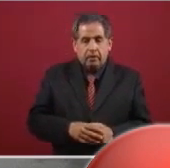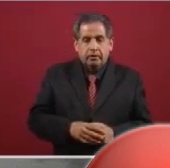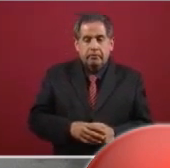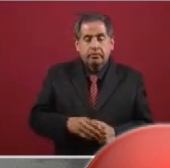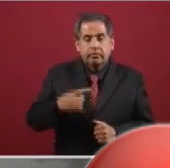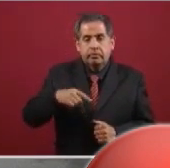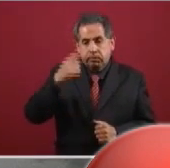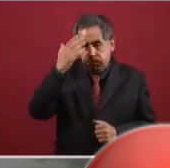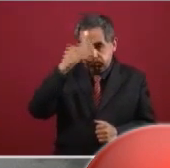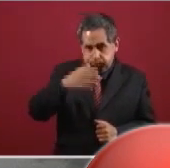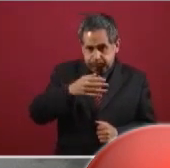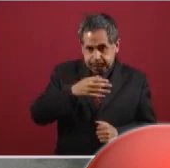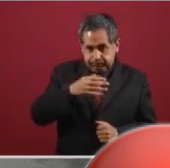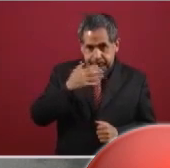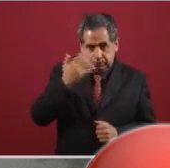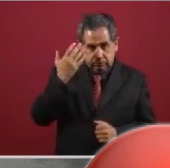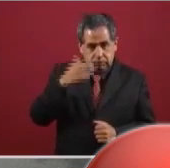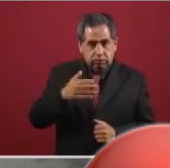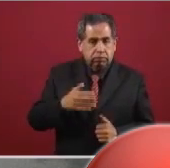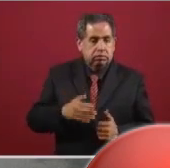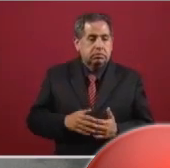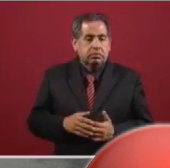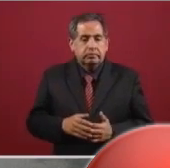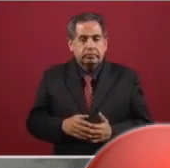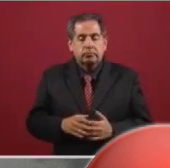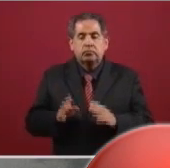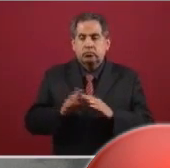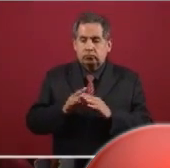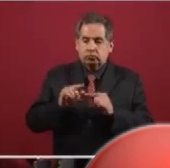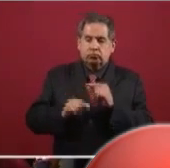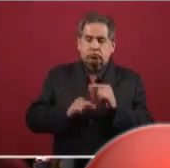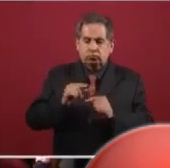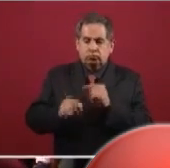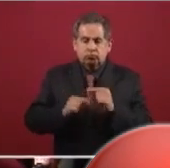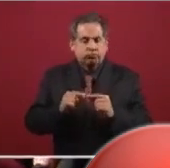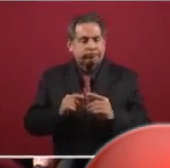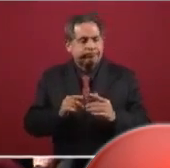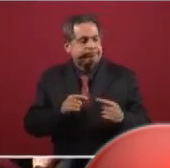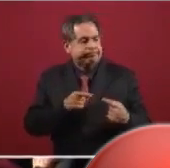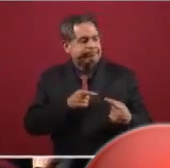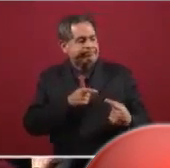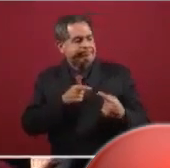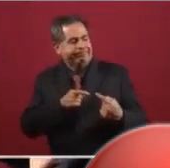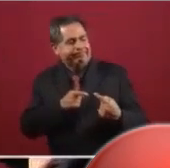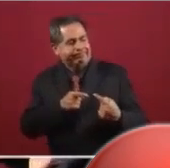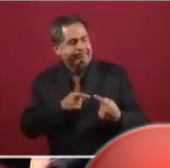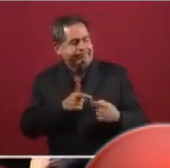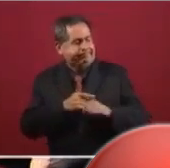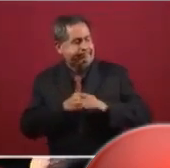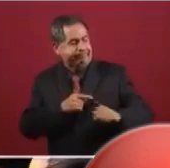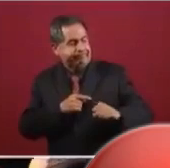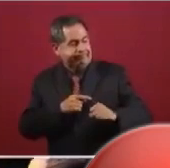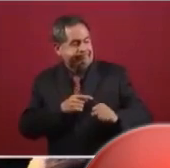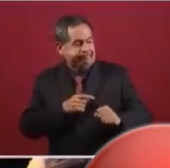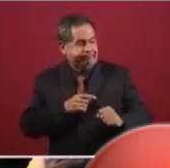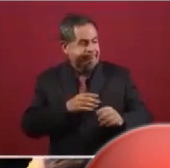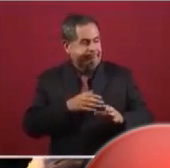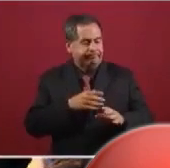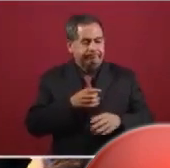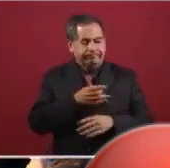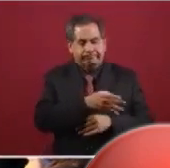para que vean cómo se van venciendo las resistencias